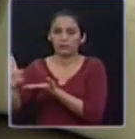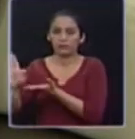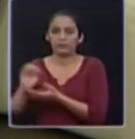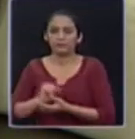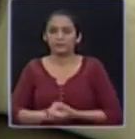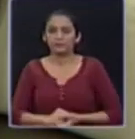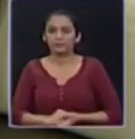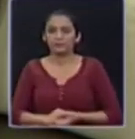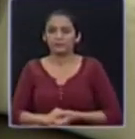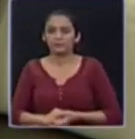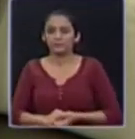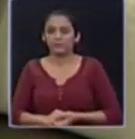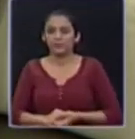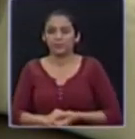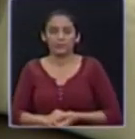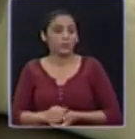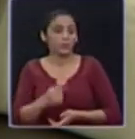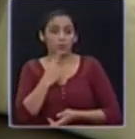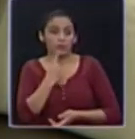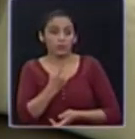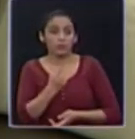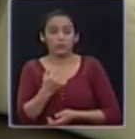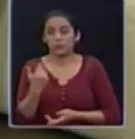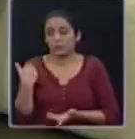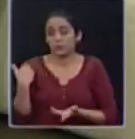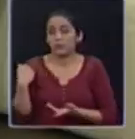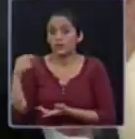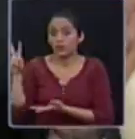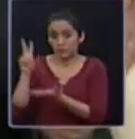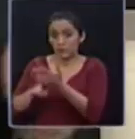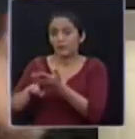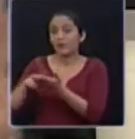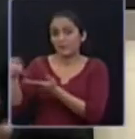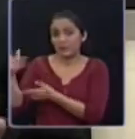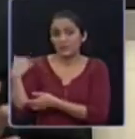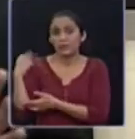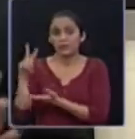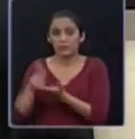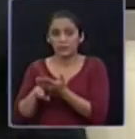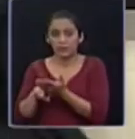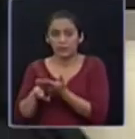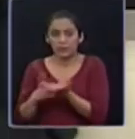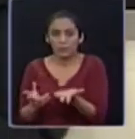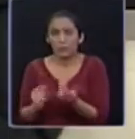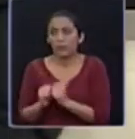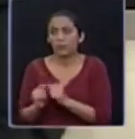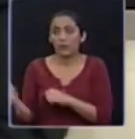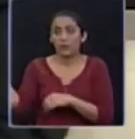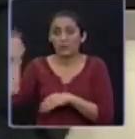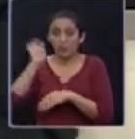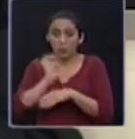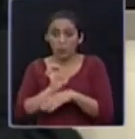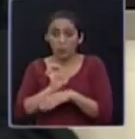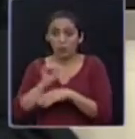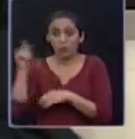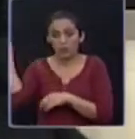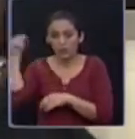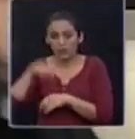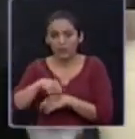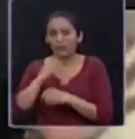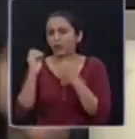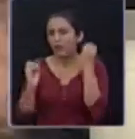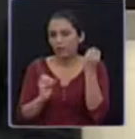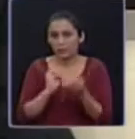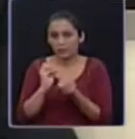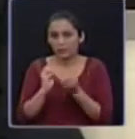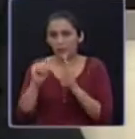primero, no se ha dicho falta de visa. Se ha dicho que como visitante al Ecuador no puede realizar actividades de proselitismo político según